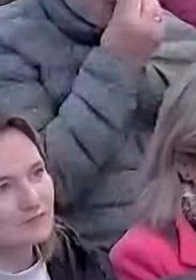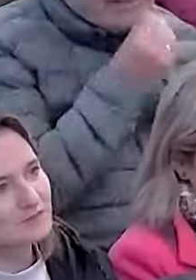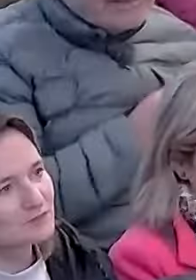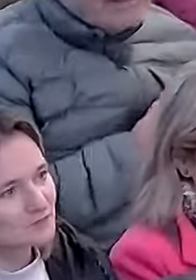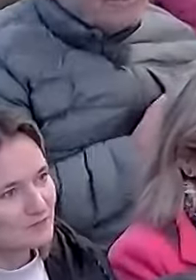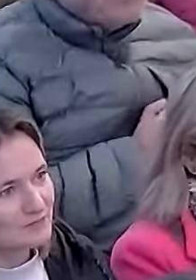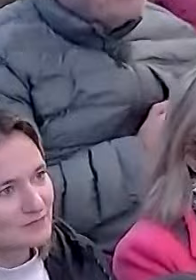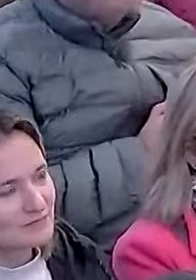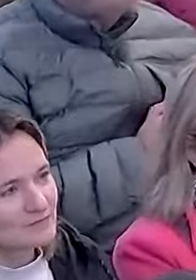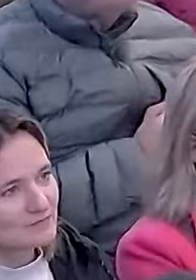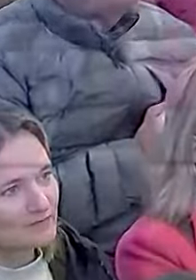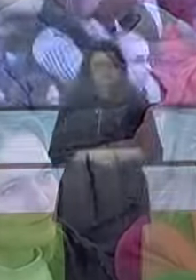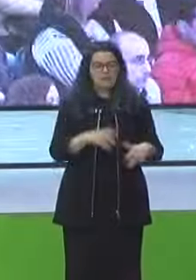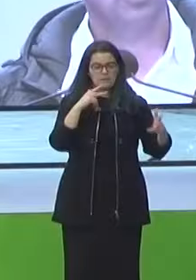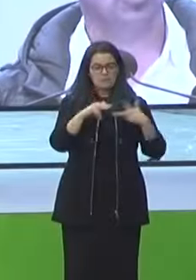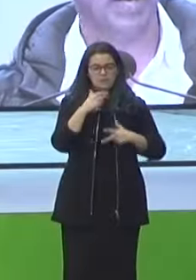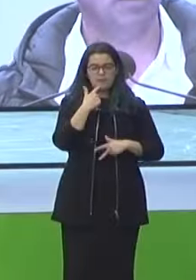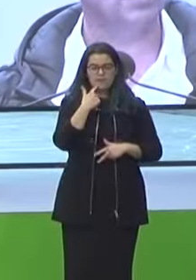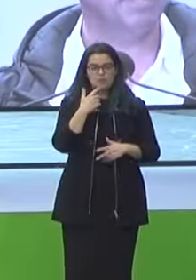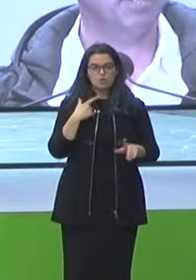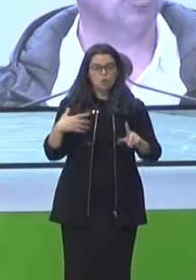beraz gutia lzo